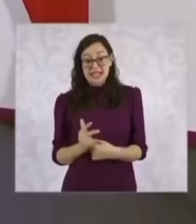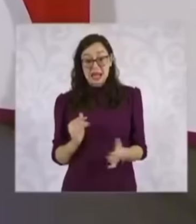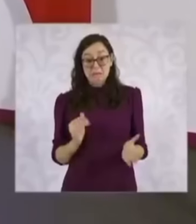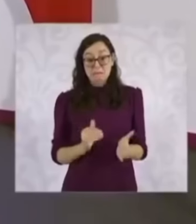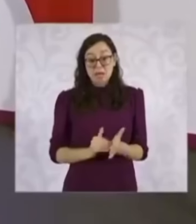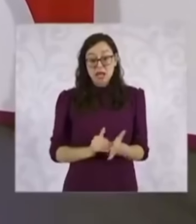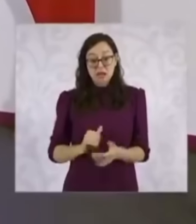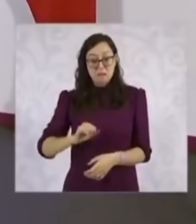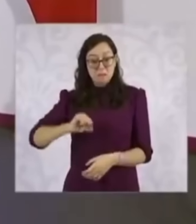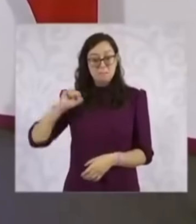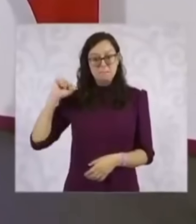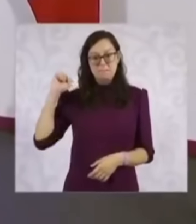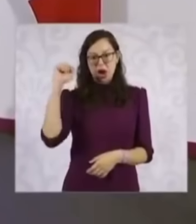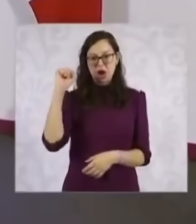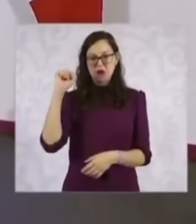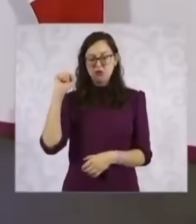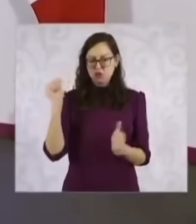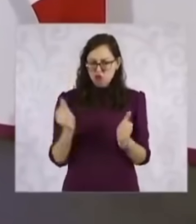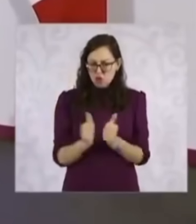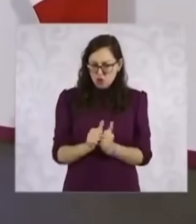están parados.